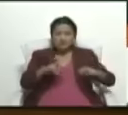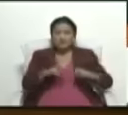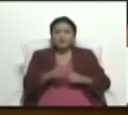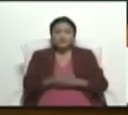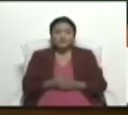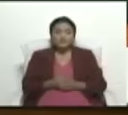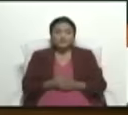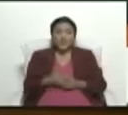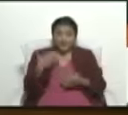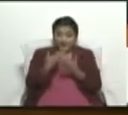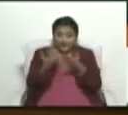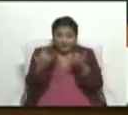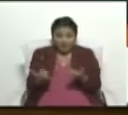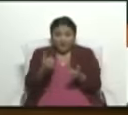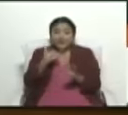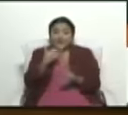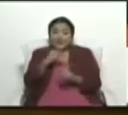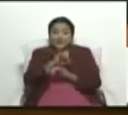finalizando diciembre,